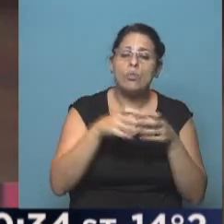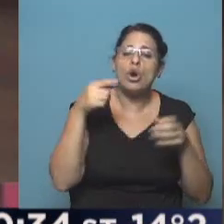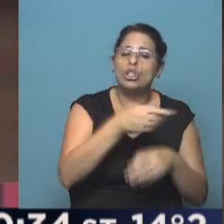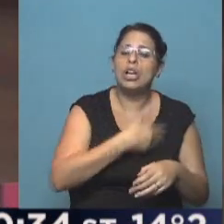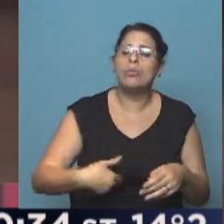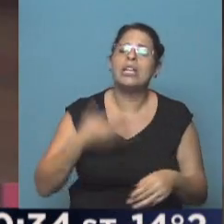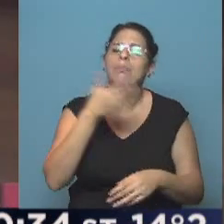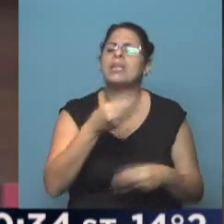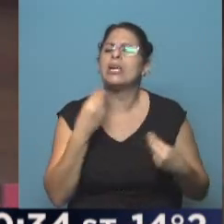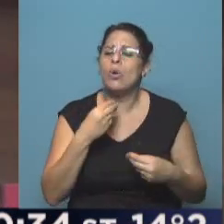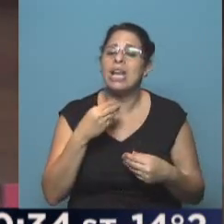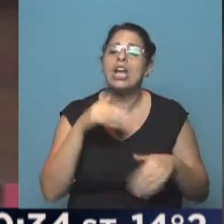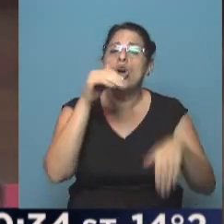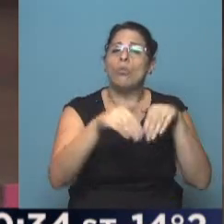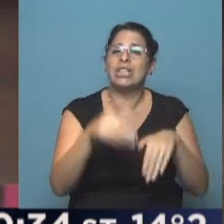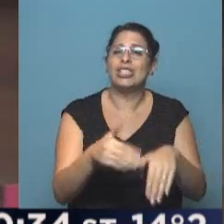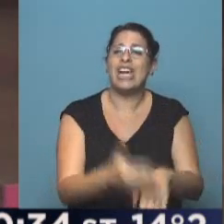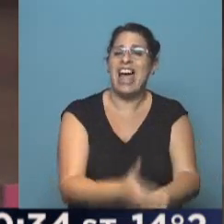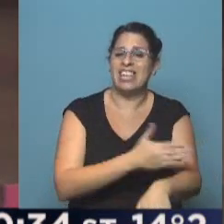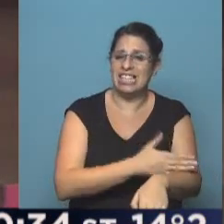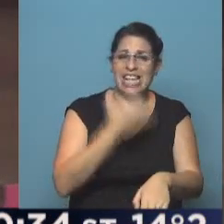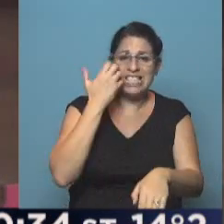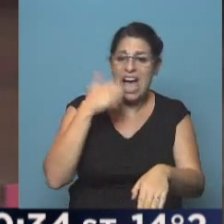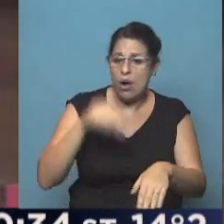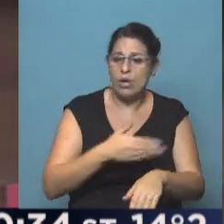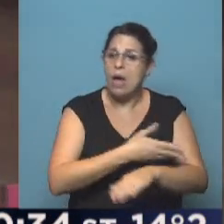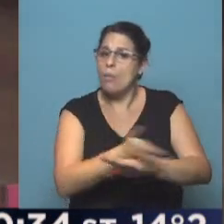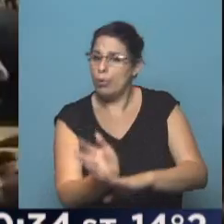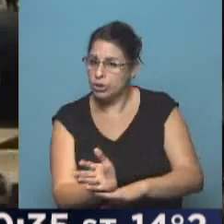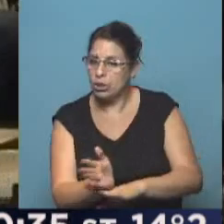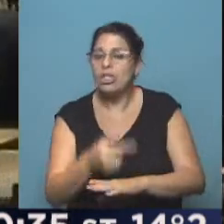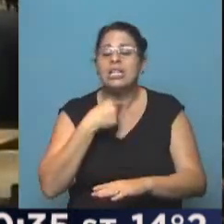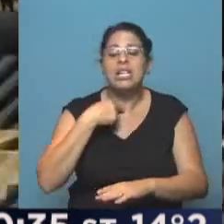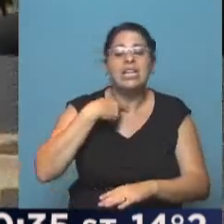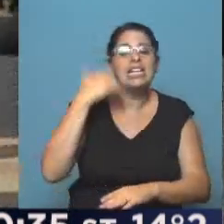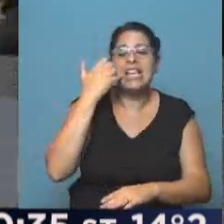el adelanto de las elecciones, atrasadas ya, que se efectúen finalmente.